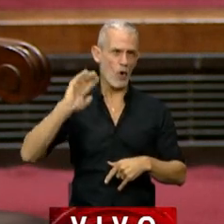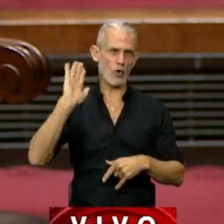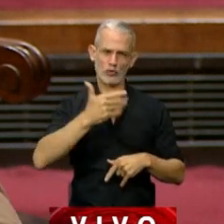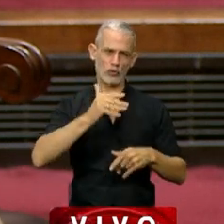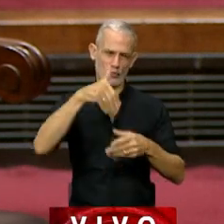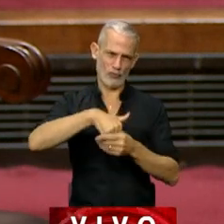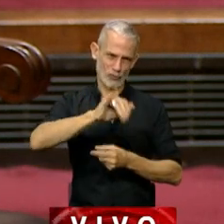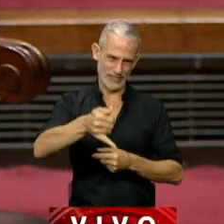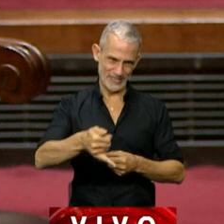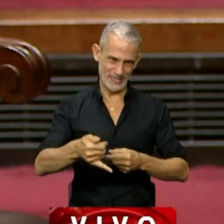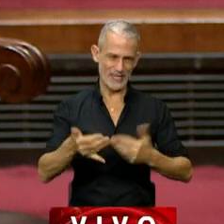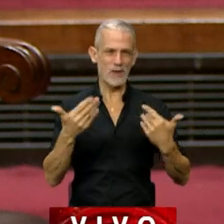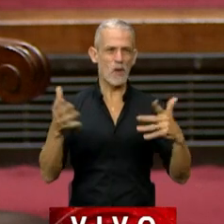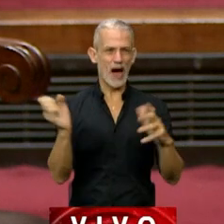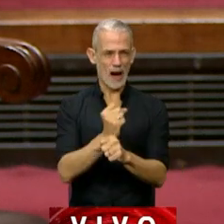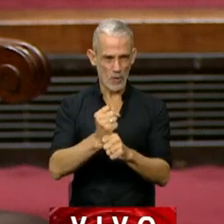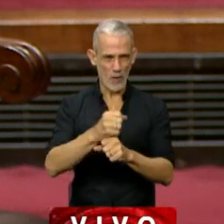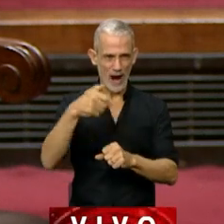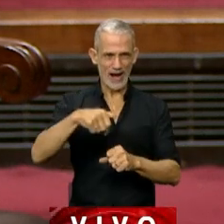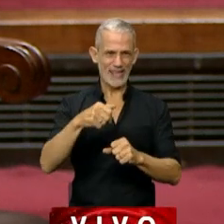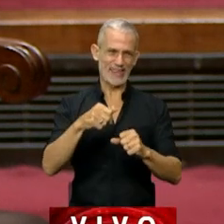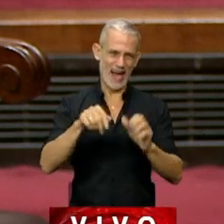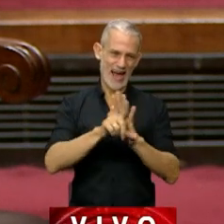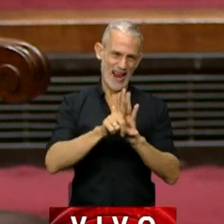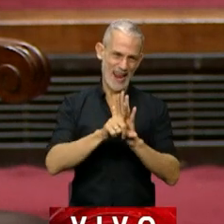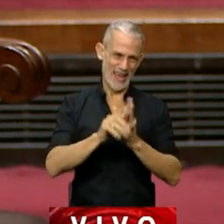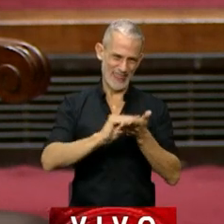que vamos a poder aprobar esta media sanción.